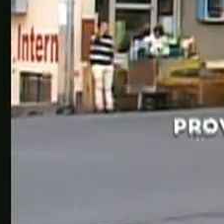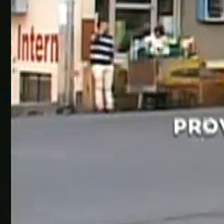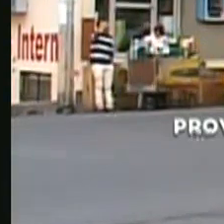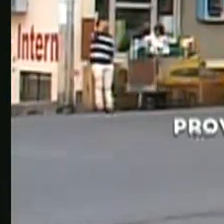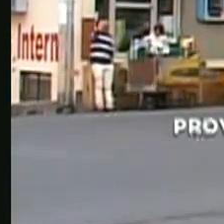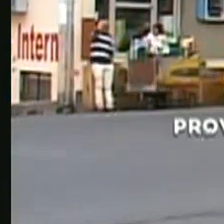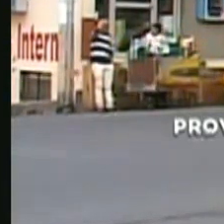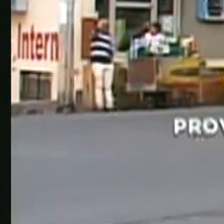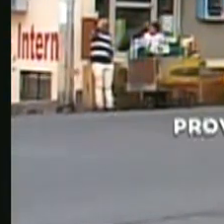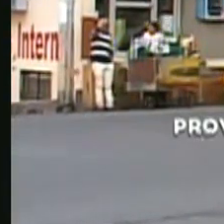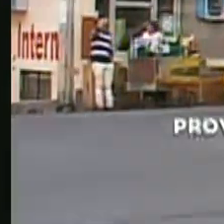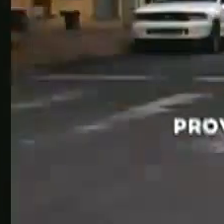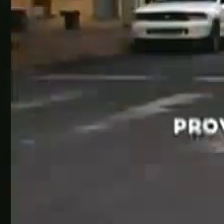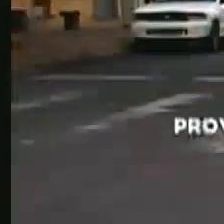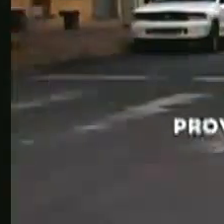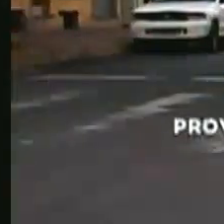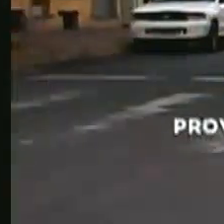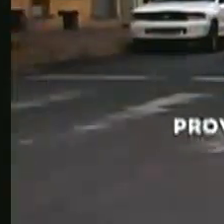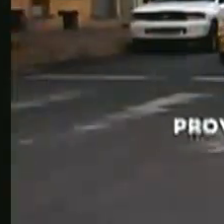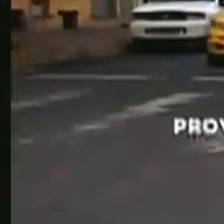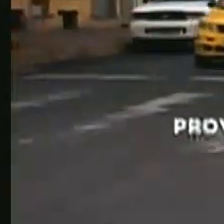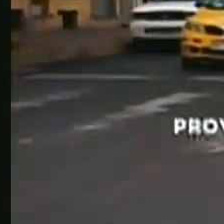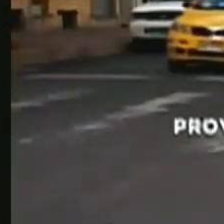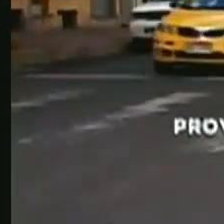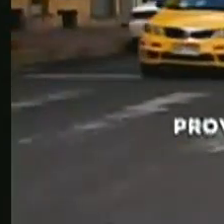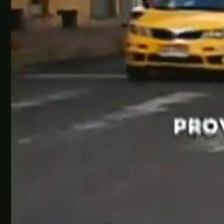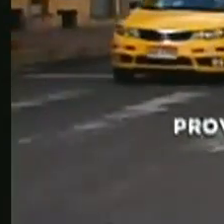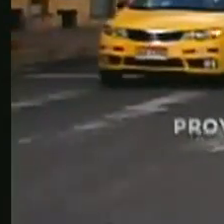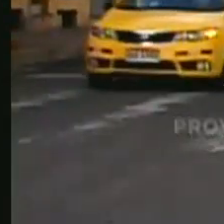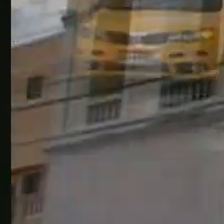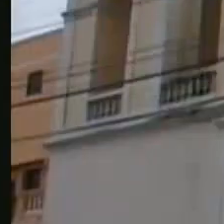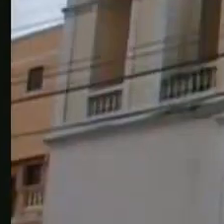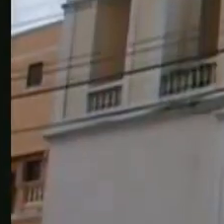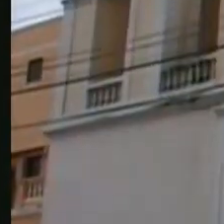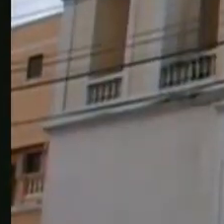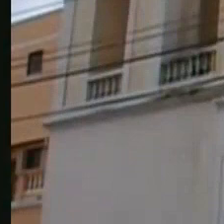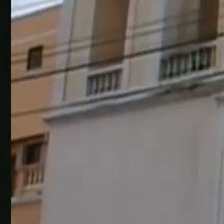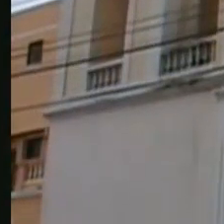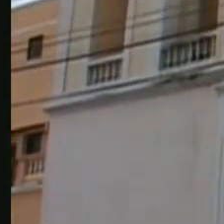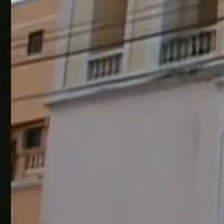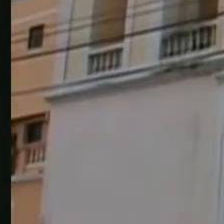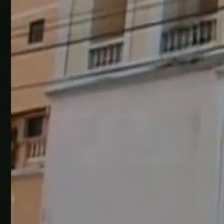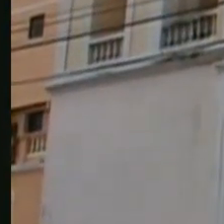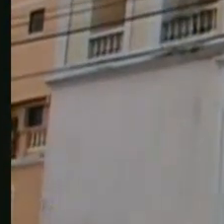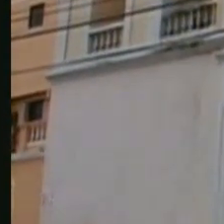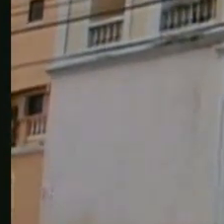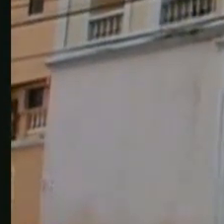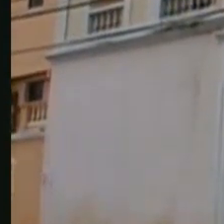Thank you.